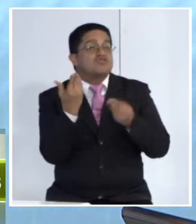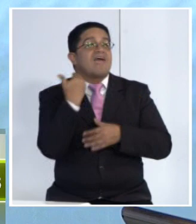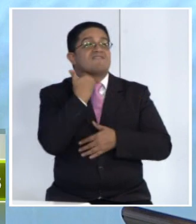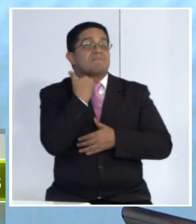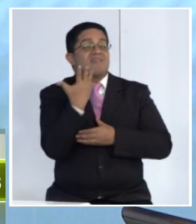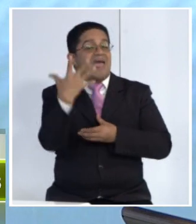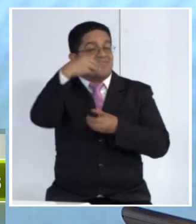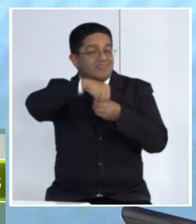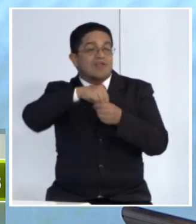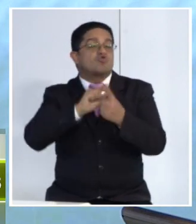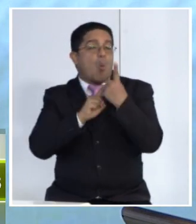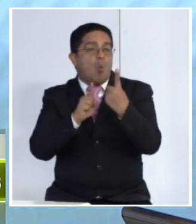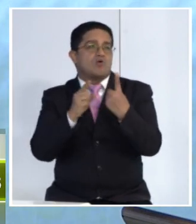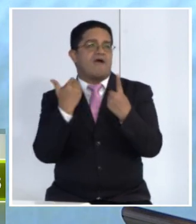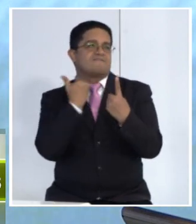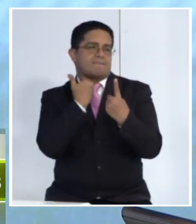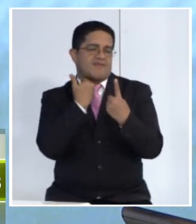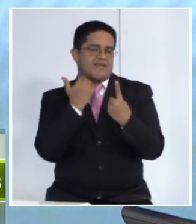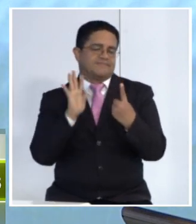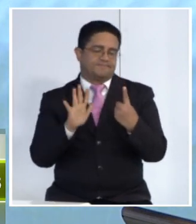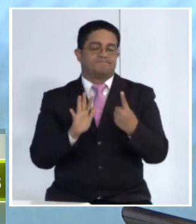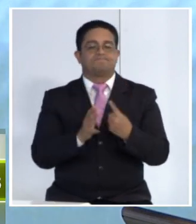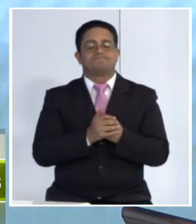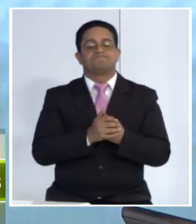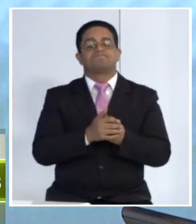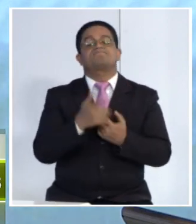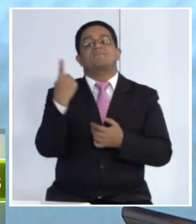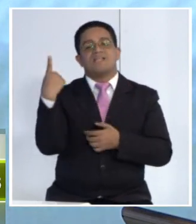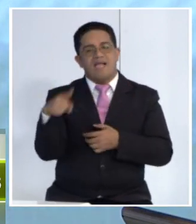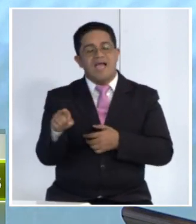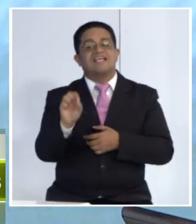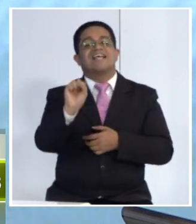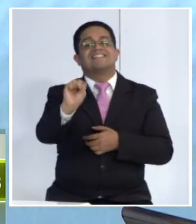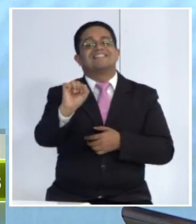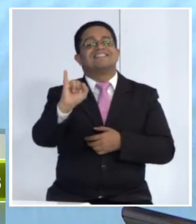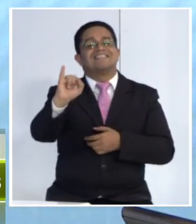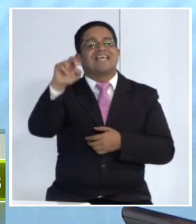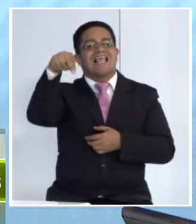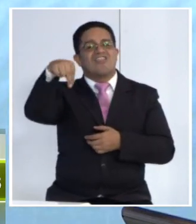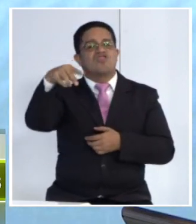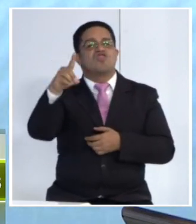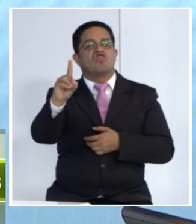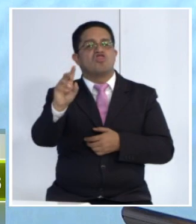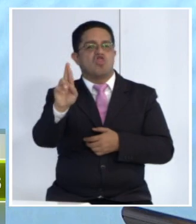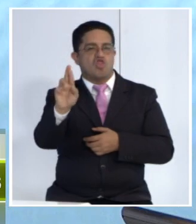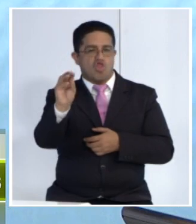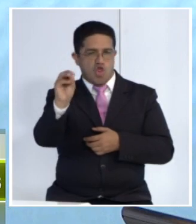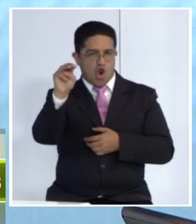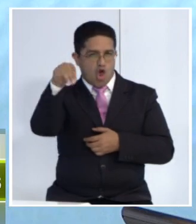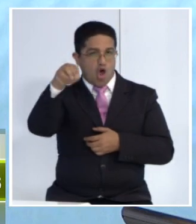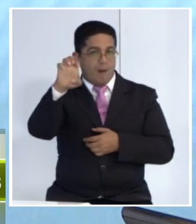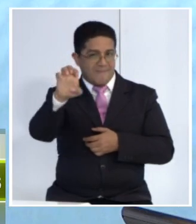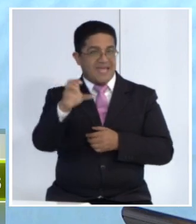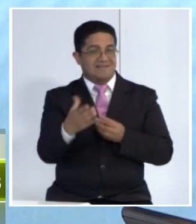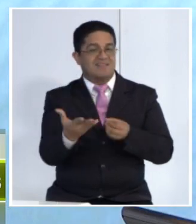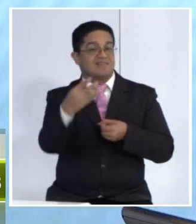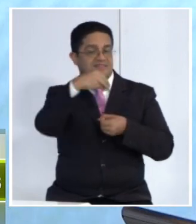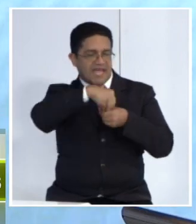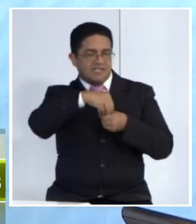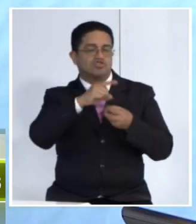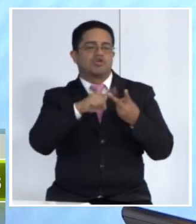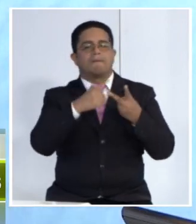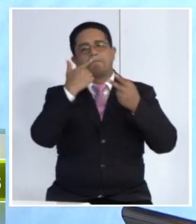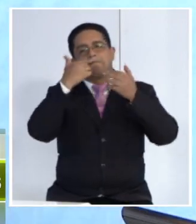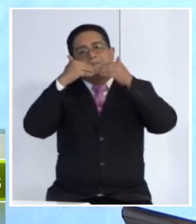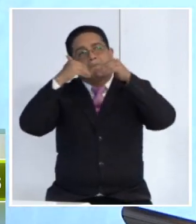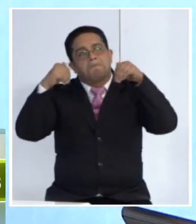patología. Hay síndromes, ¿verdad?, que dentro de esa enfermedad está el labio y paladar